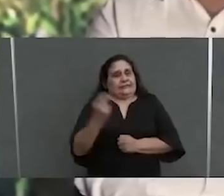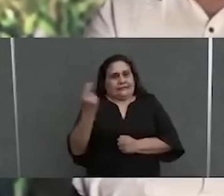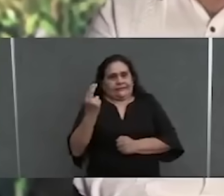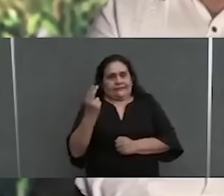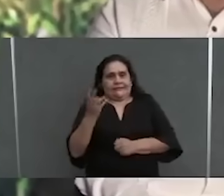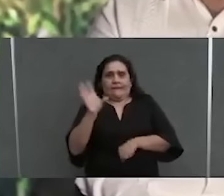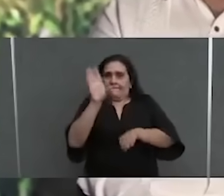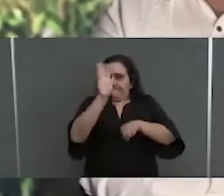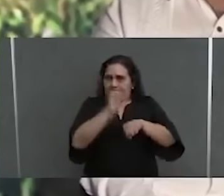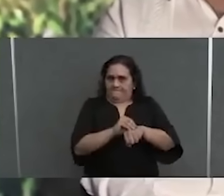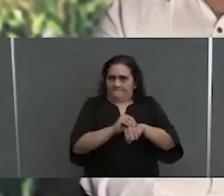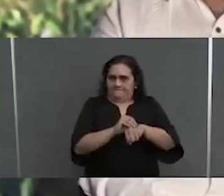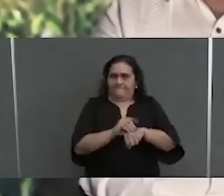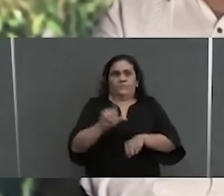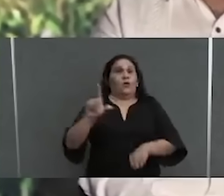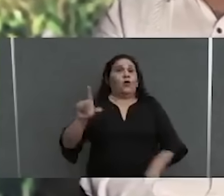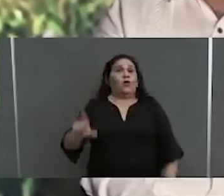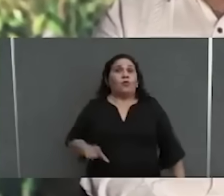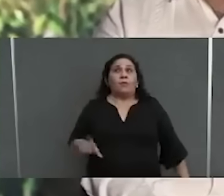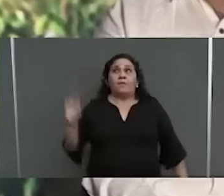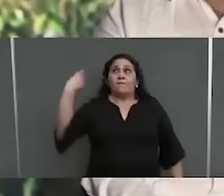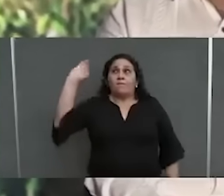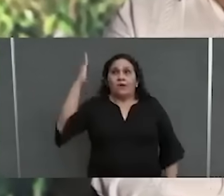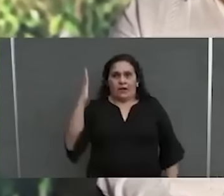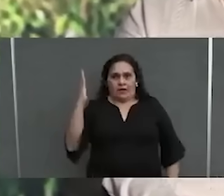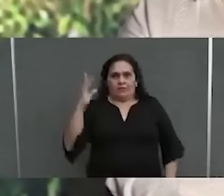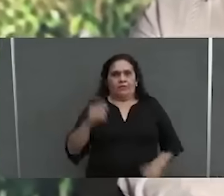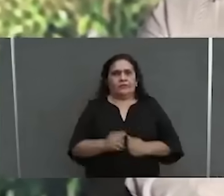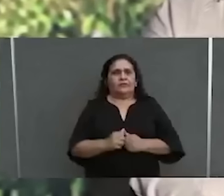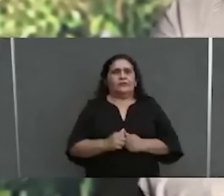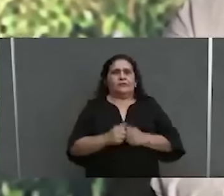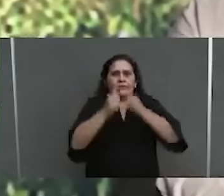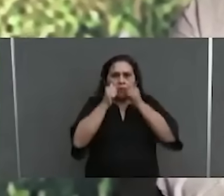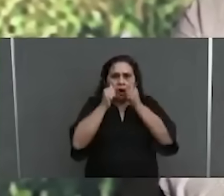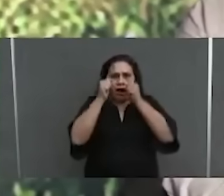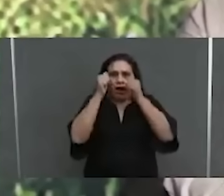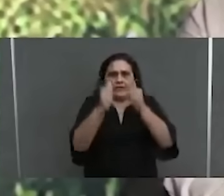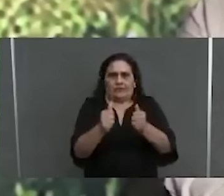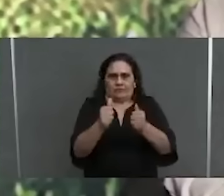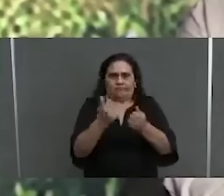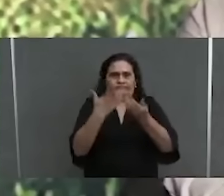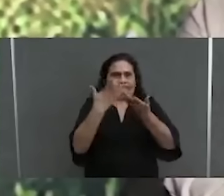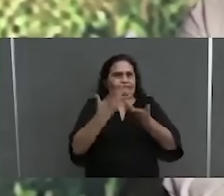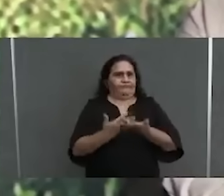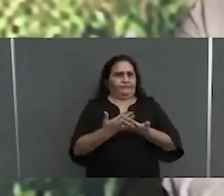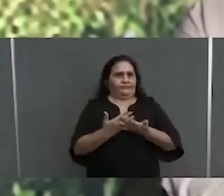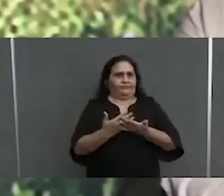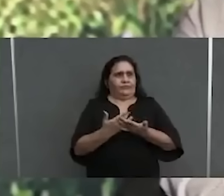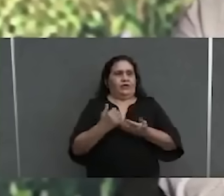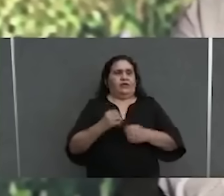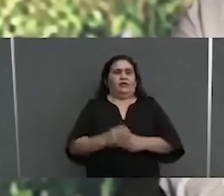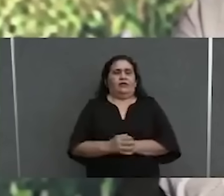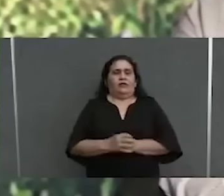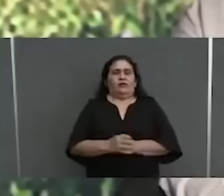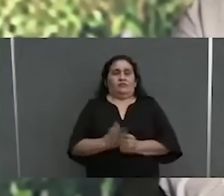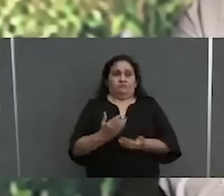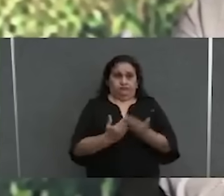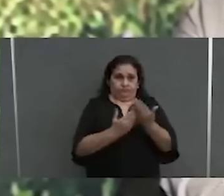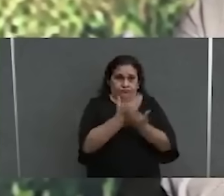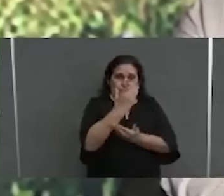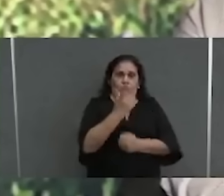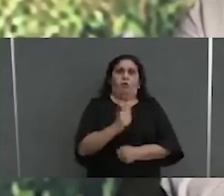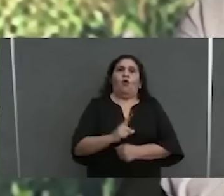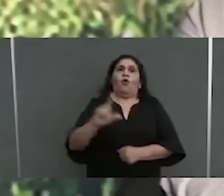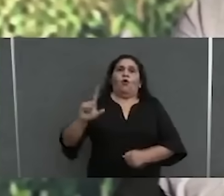autorizaciones del gobierno federal y vamos a estar muy pendientes y muy atentos, ¿no?, de el nuevo gobierno federal que